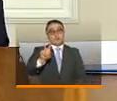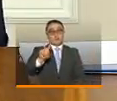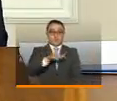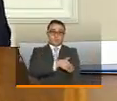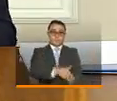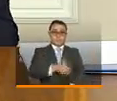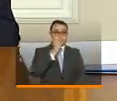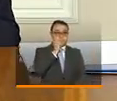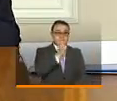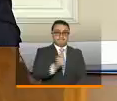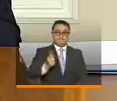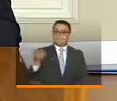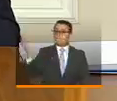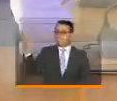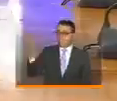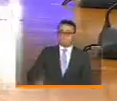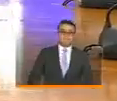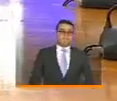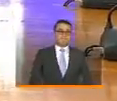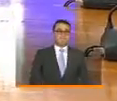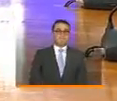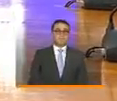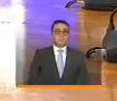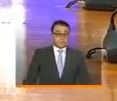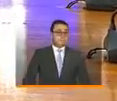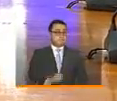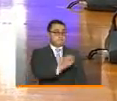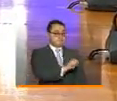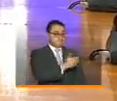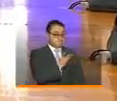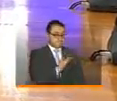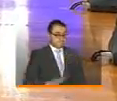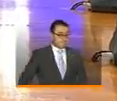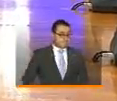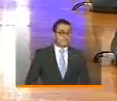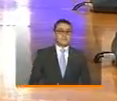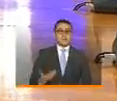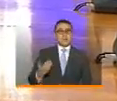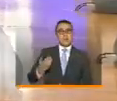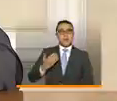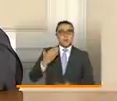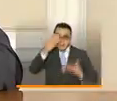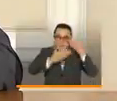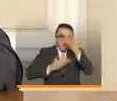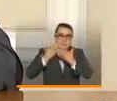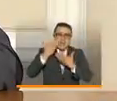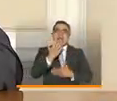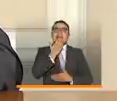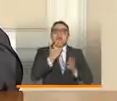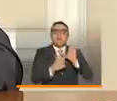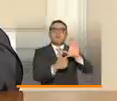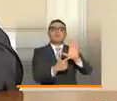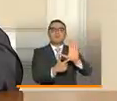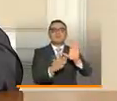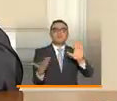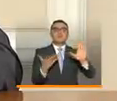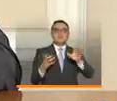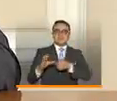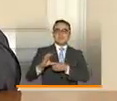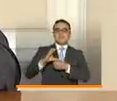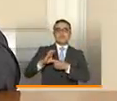escuchamos, ministro. Sí, presidente. Claramente este simulacro que se realizó el viernes pasado en la ciudad de